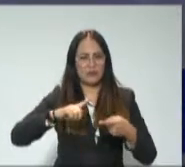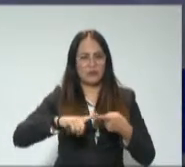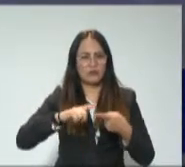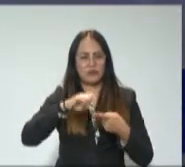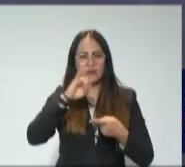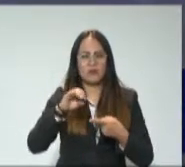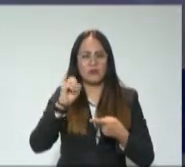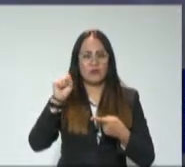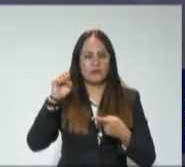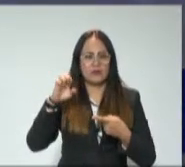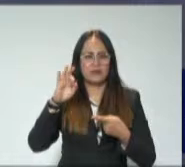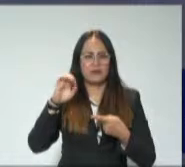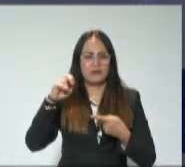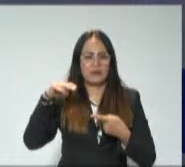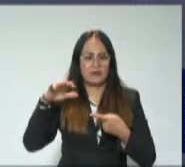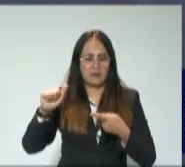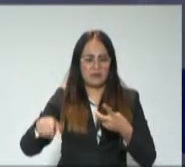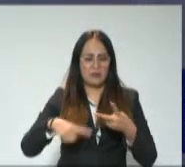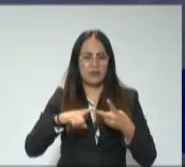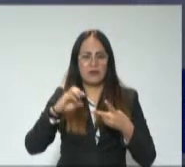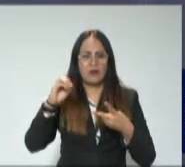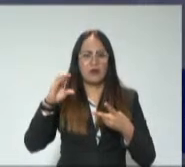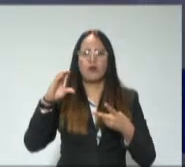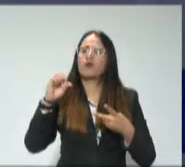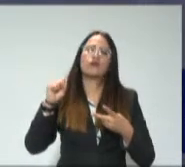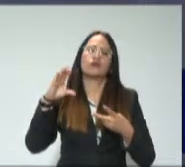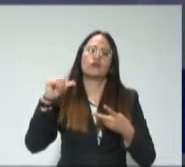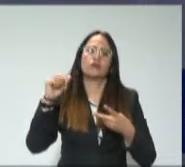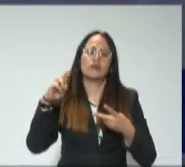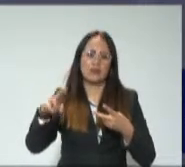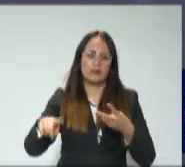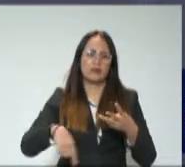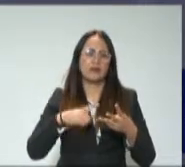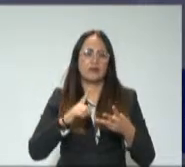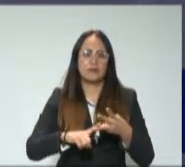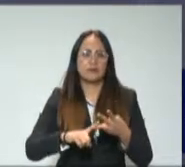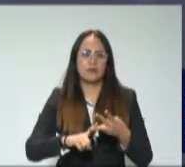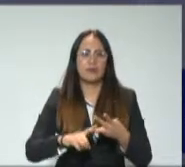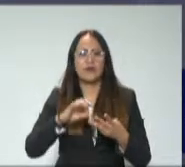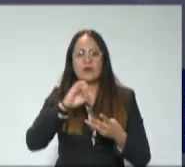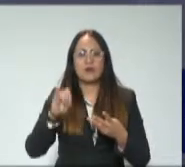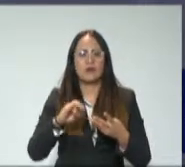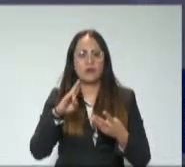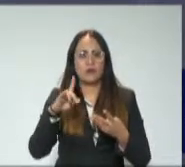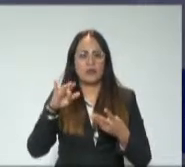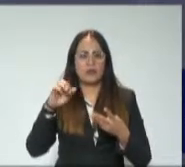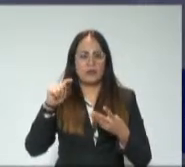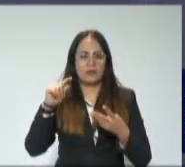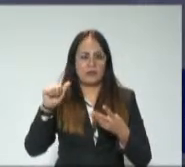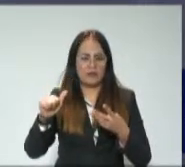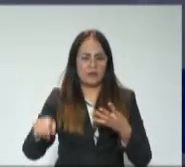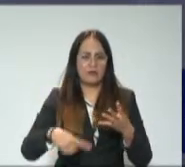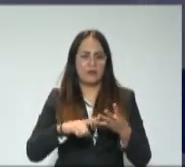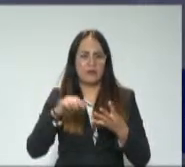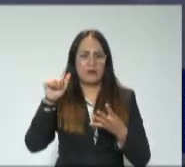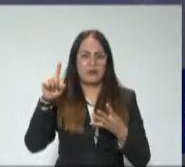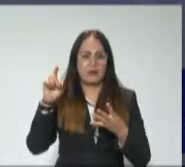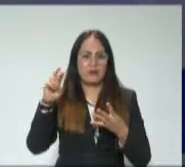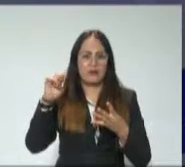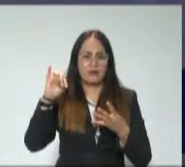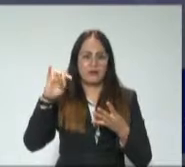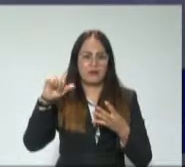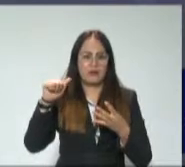Josefina Román al comisionado Óscar guerra a la comisionada Julieta del río y al comisionado Adrián